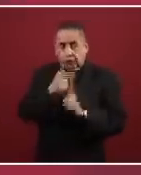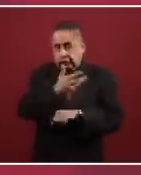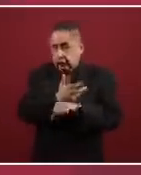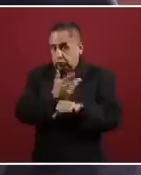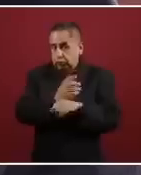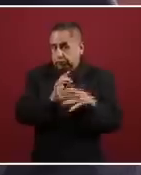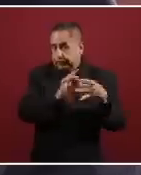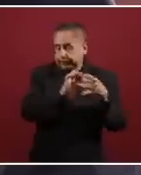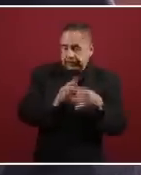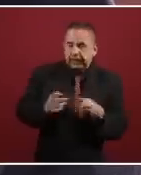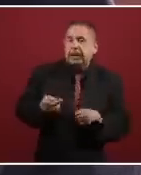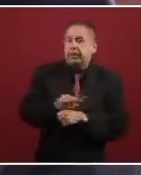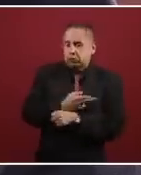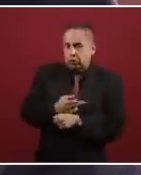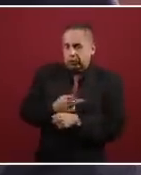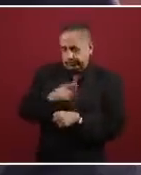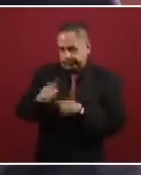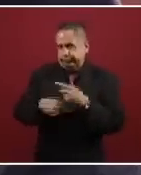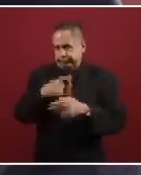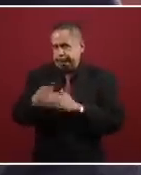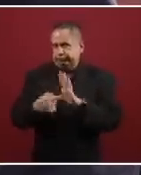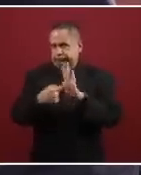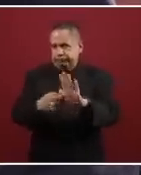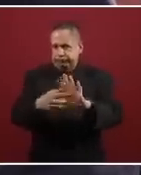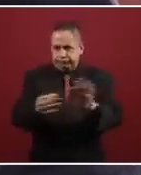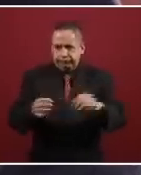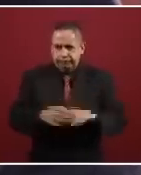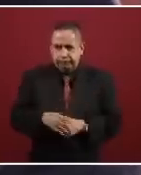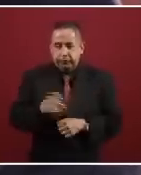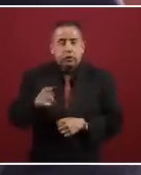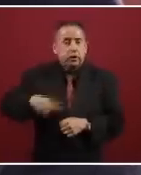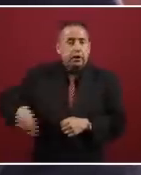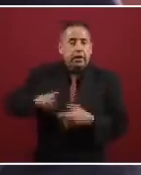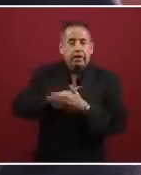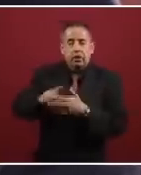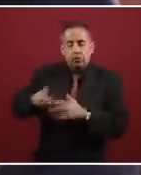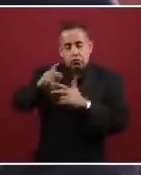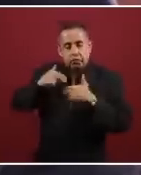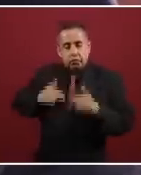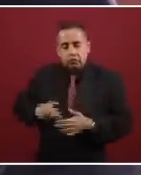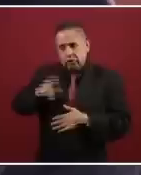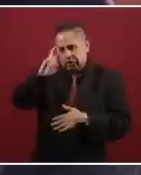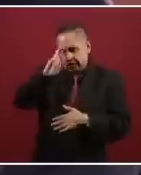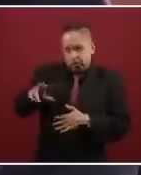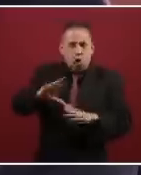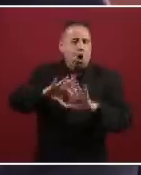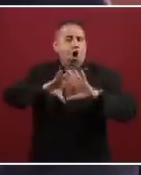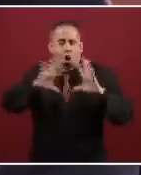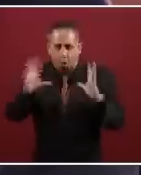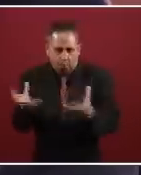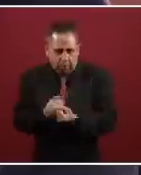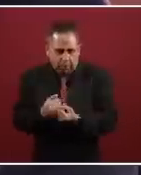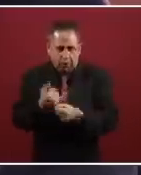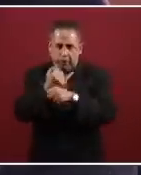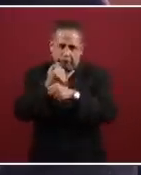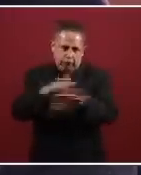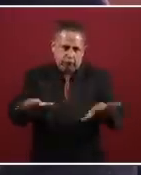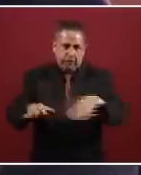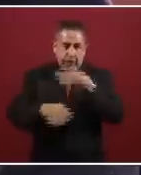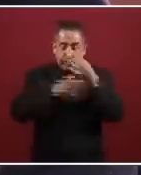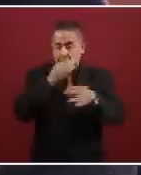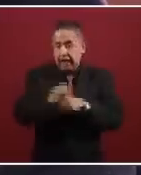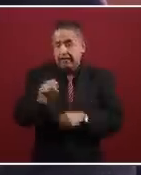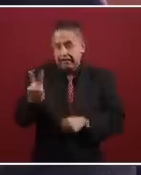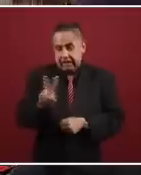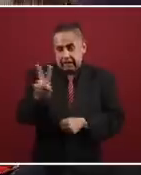Unidos y el respeto a los derechos humanos, o sea, todo completo el